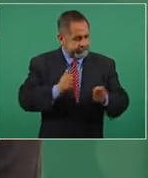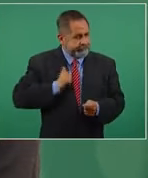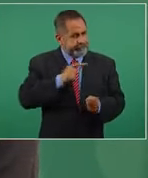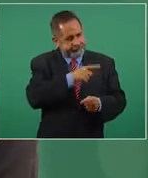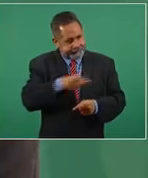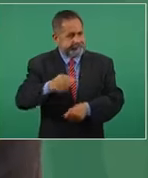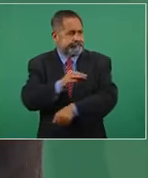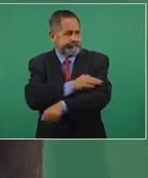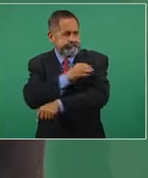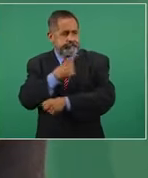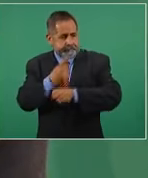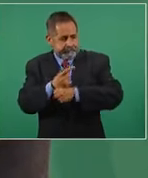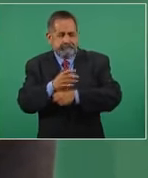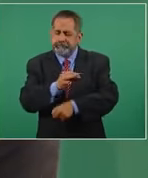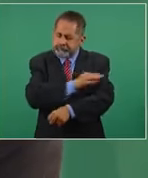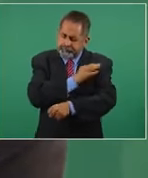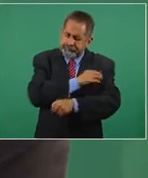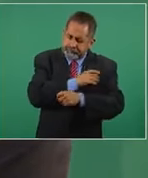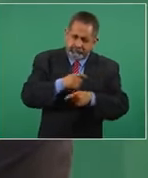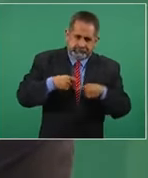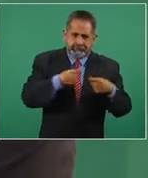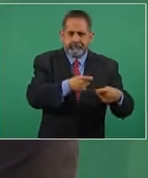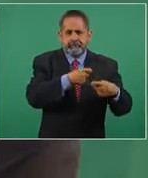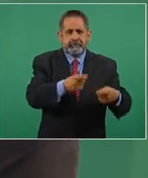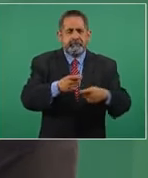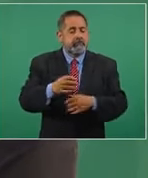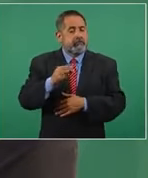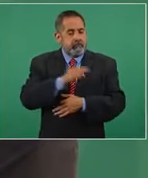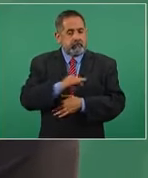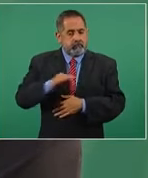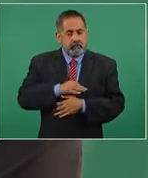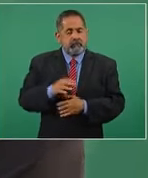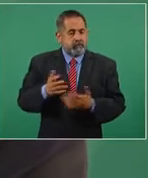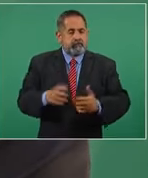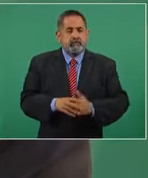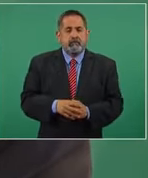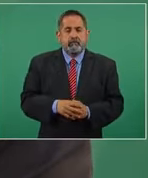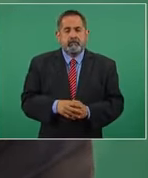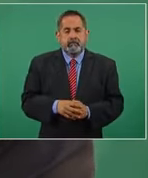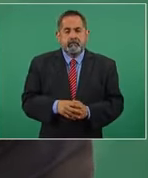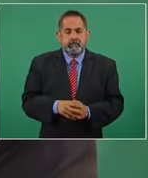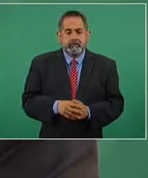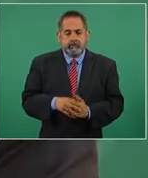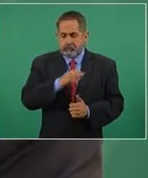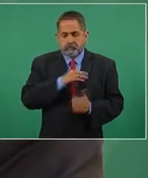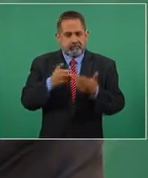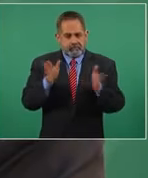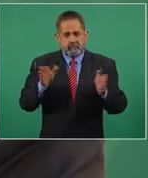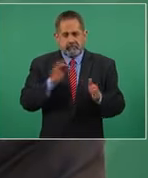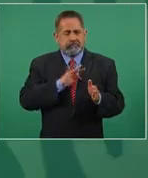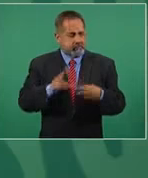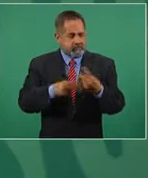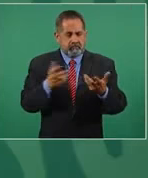pueden aprovechar para aplicarse la primera dosis. Va a quedar abierto.